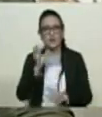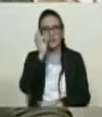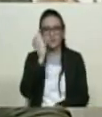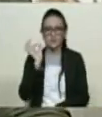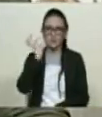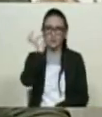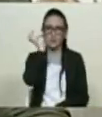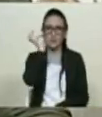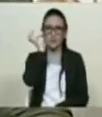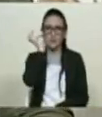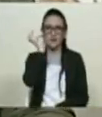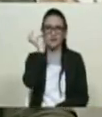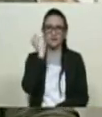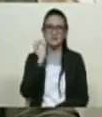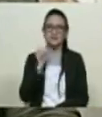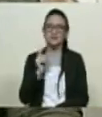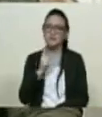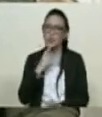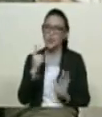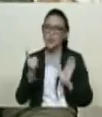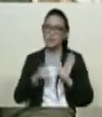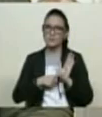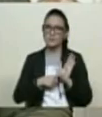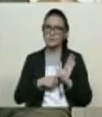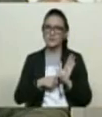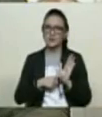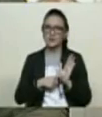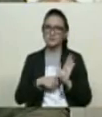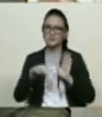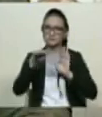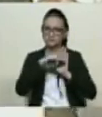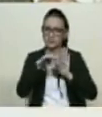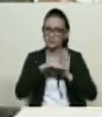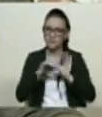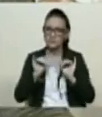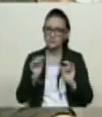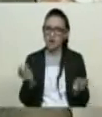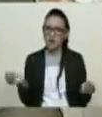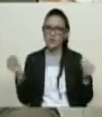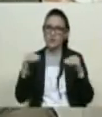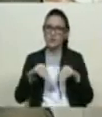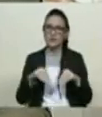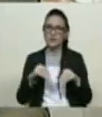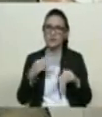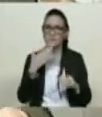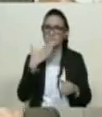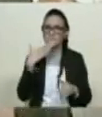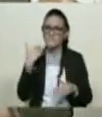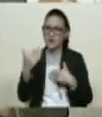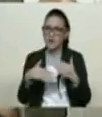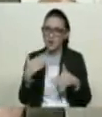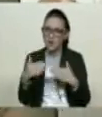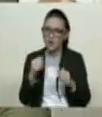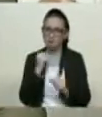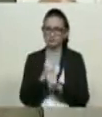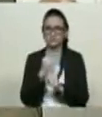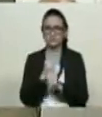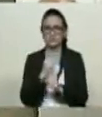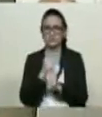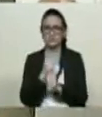trabajadoras, en el estricto cumplimiento de los puntos acordados para el mejor